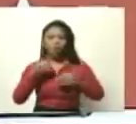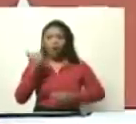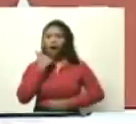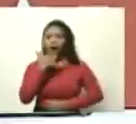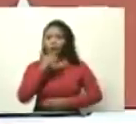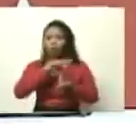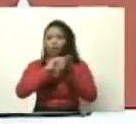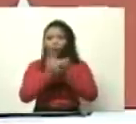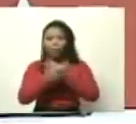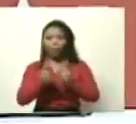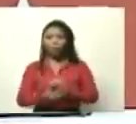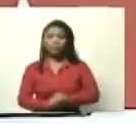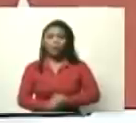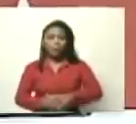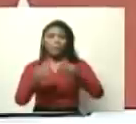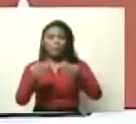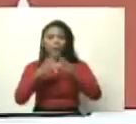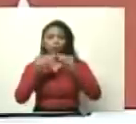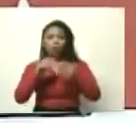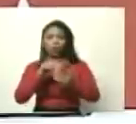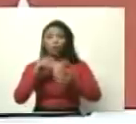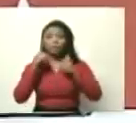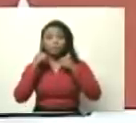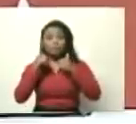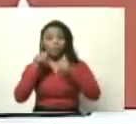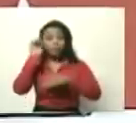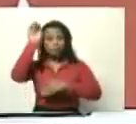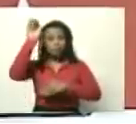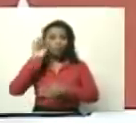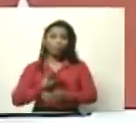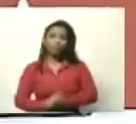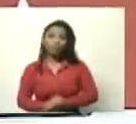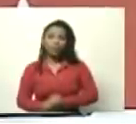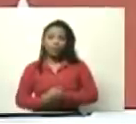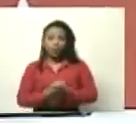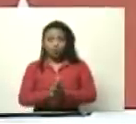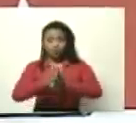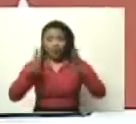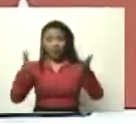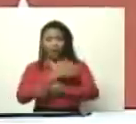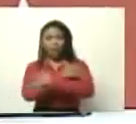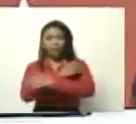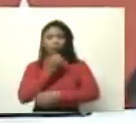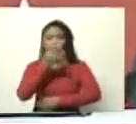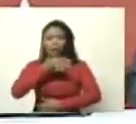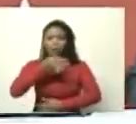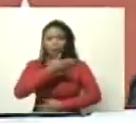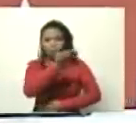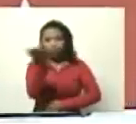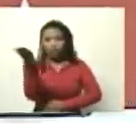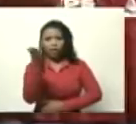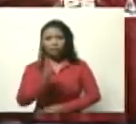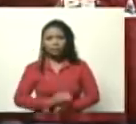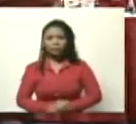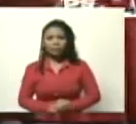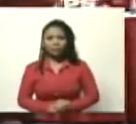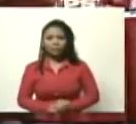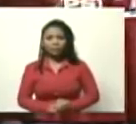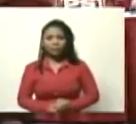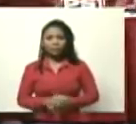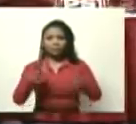tengamos que revolucionar para que todo cambie y cambie para bien de nuestro pueblo. Un gran abrazo, muy buenas tardes para ustedes.